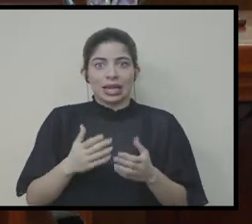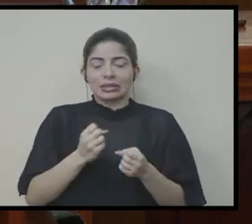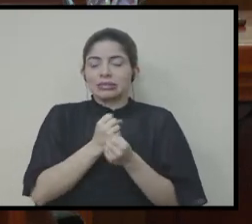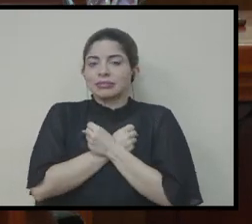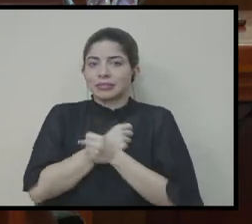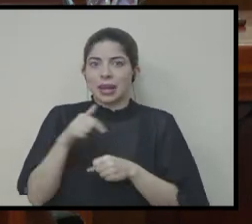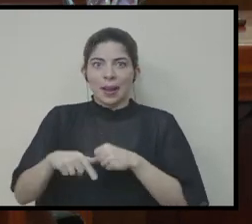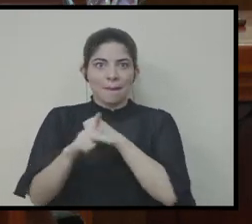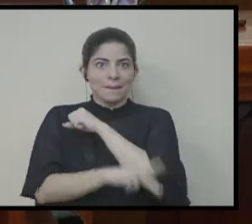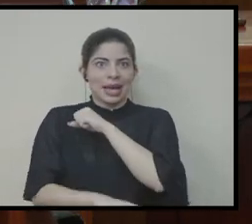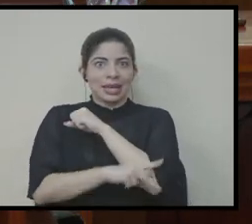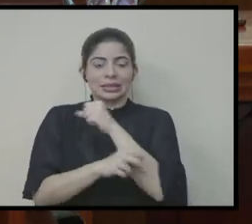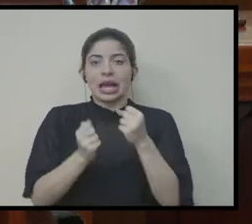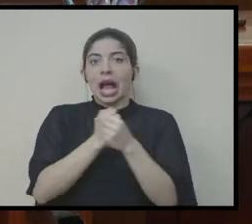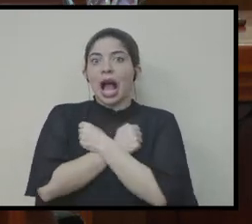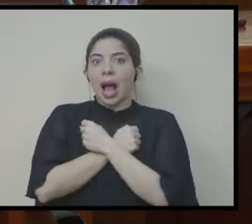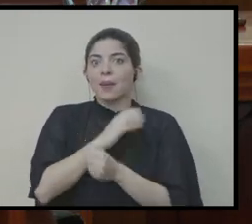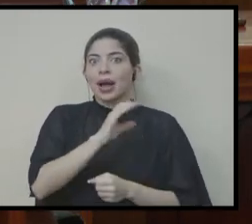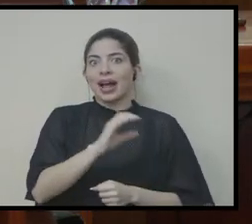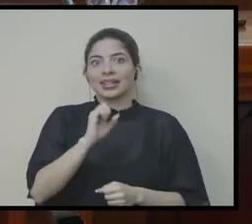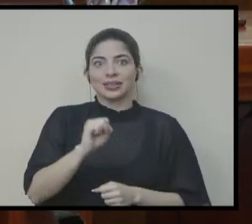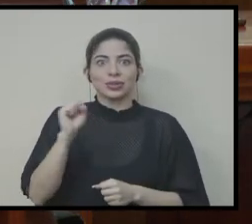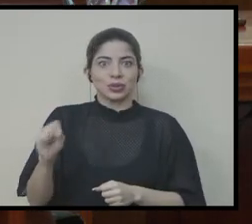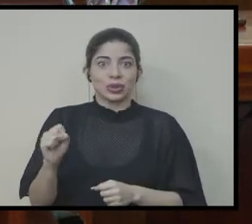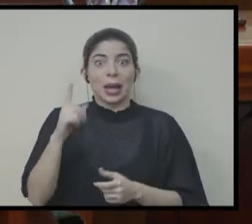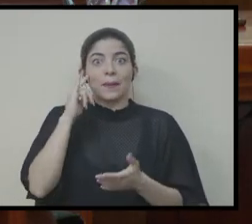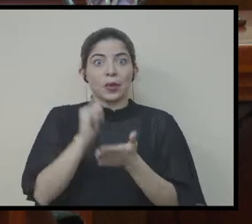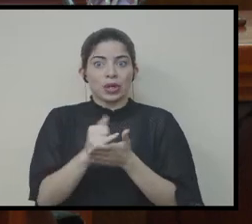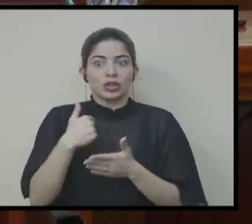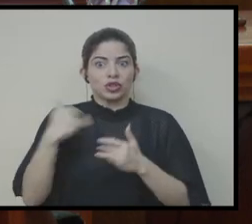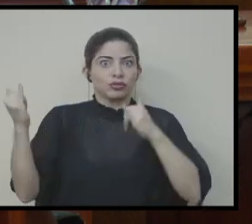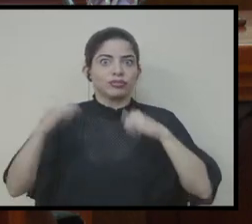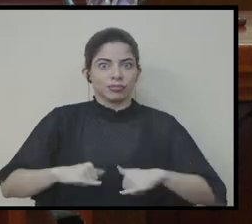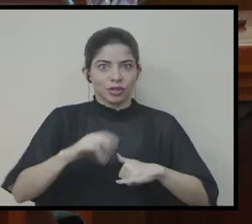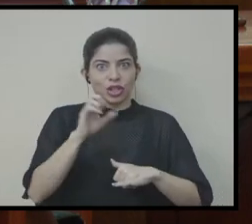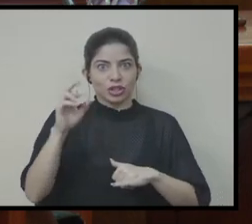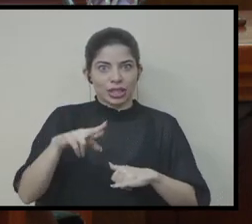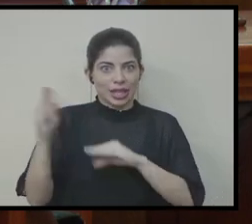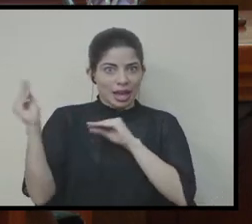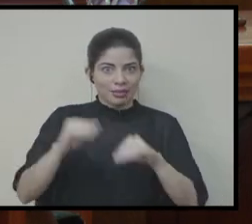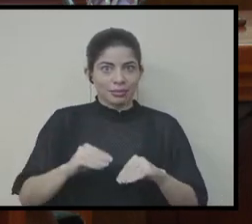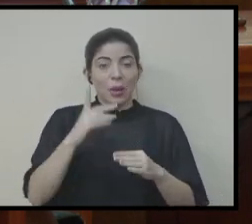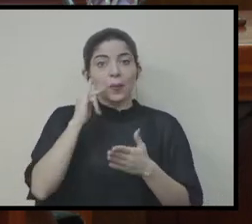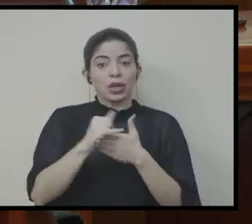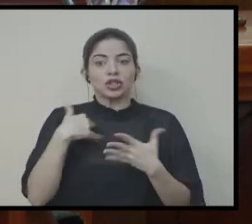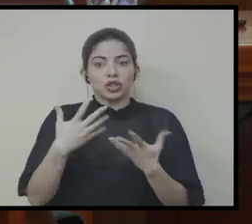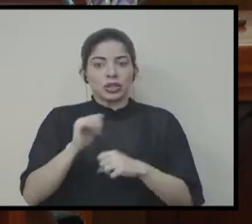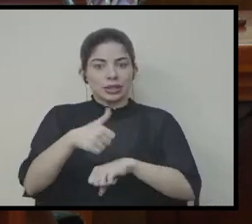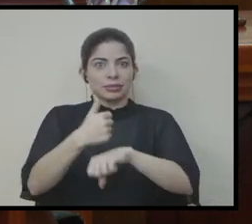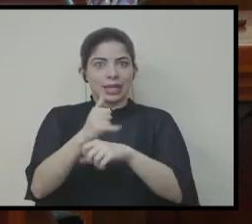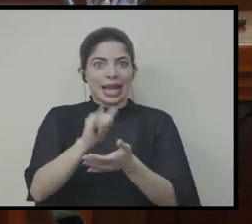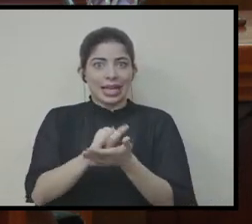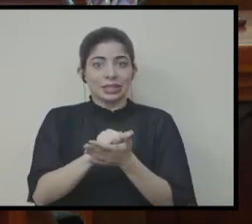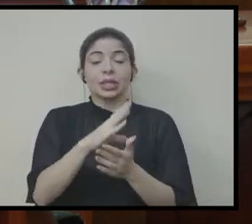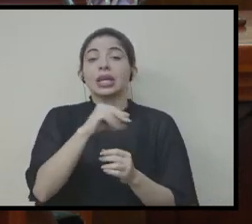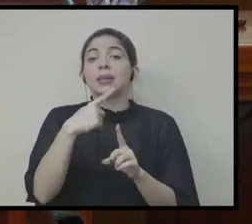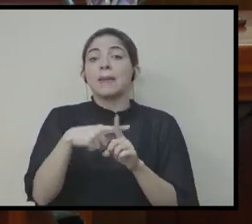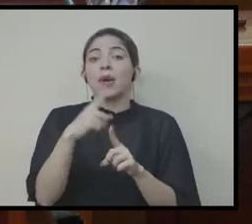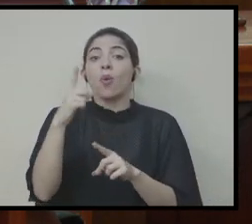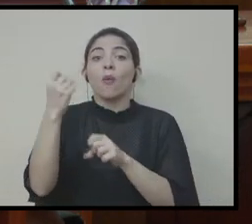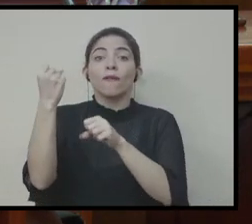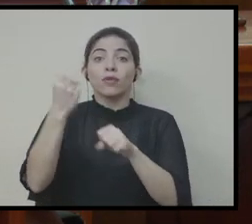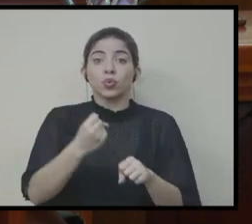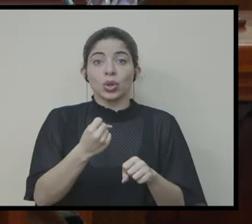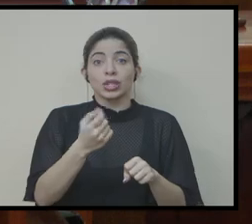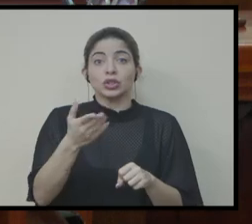amo este país, amo la caja del Seguro Social y por eso estoy en Costa Rica y por eso quise crear esto. Y además a una